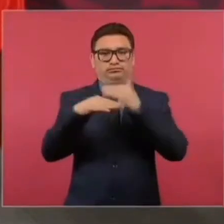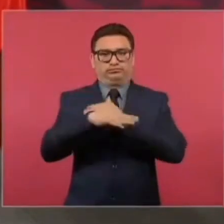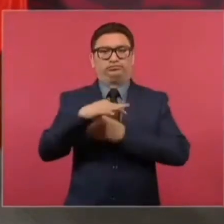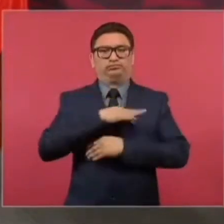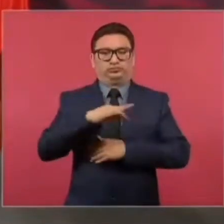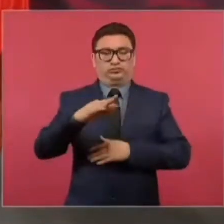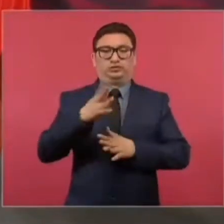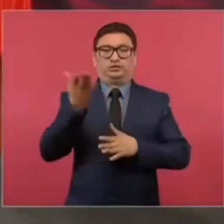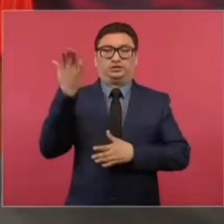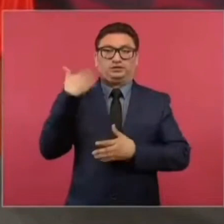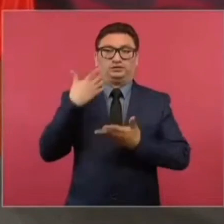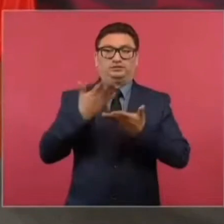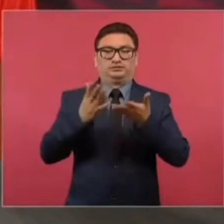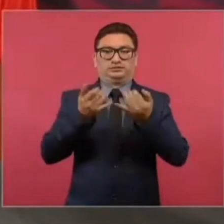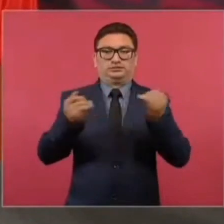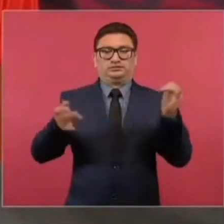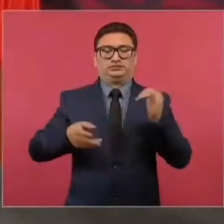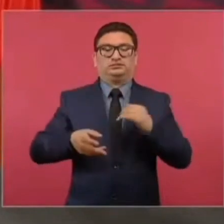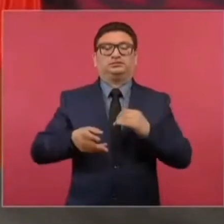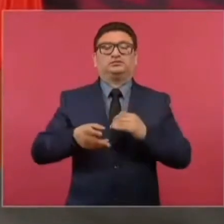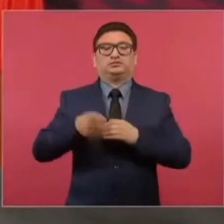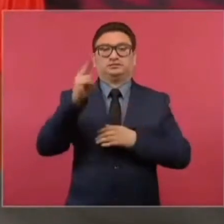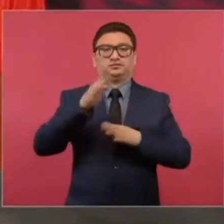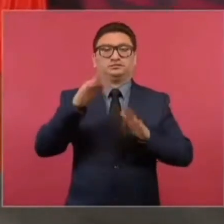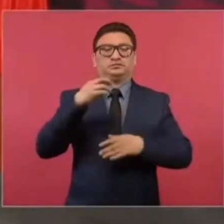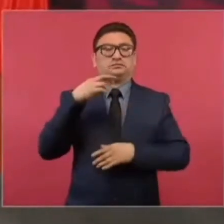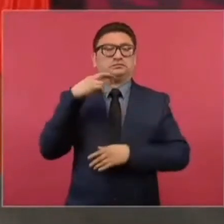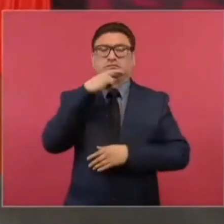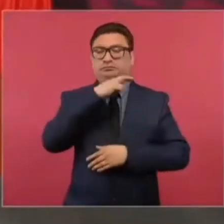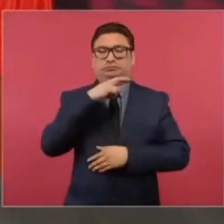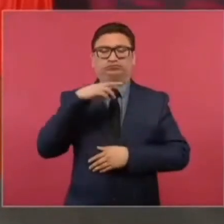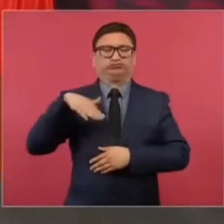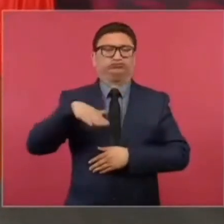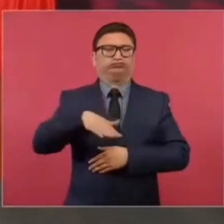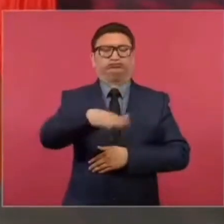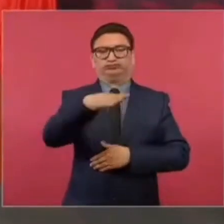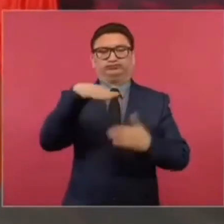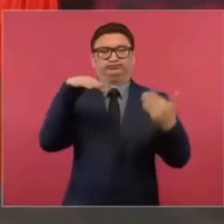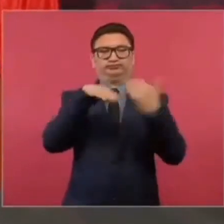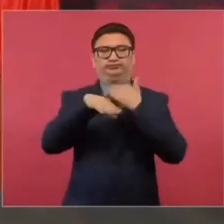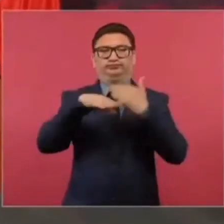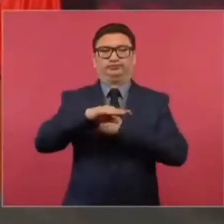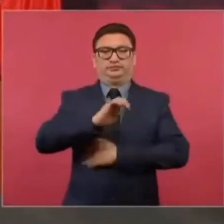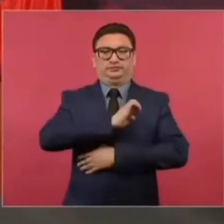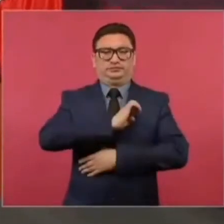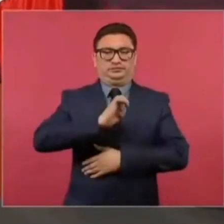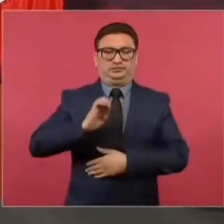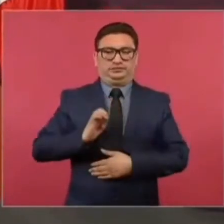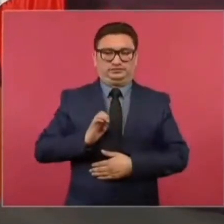Ya inauguramos una vía muy rápida de Ecatepec,